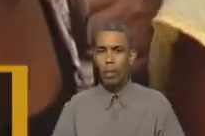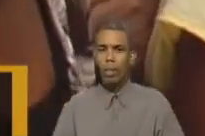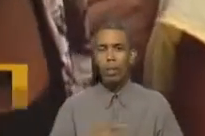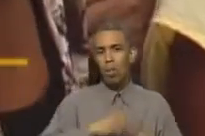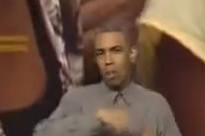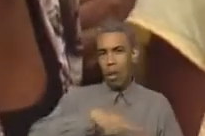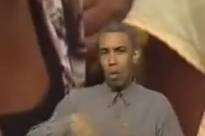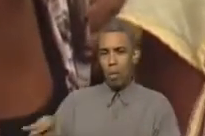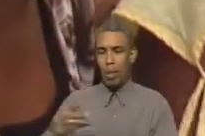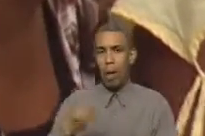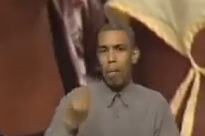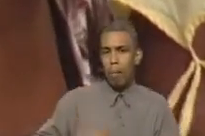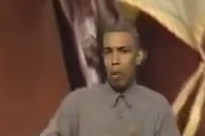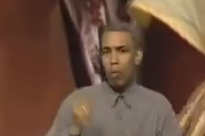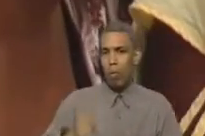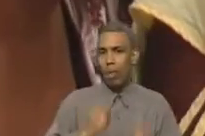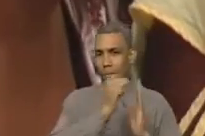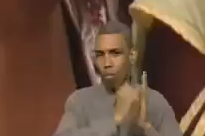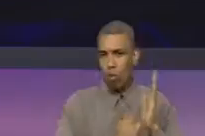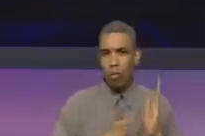brindada por el Gobierno Nacional.